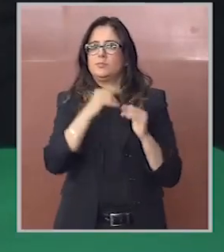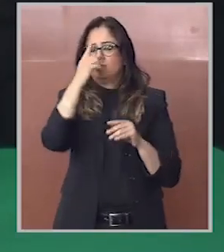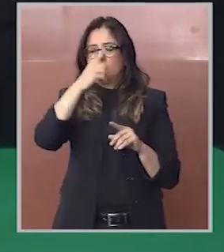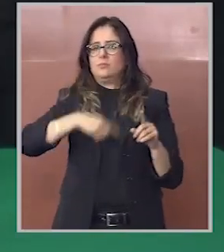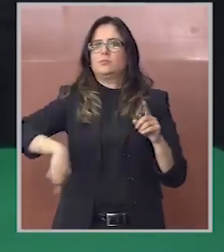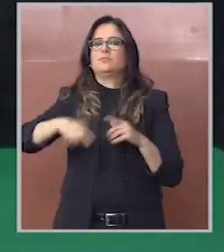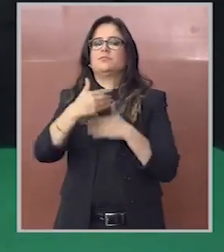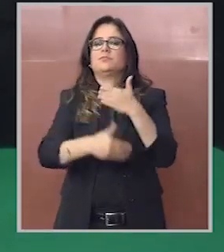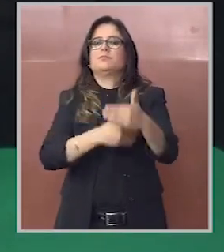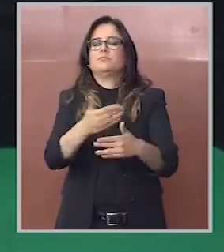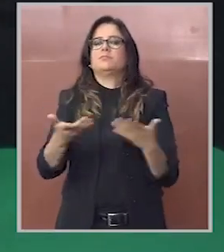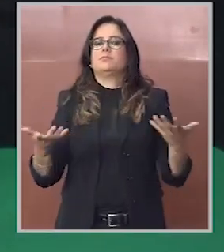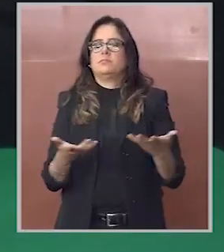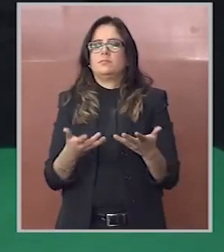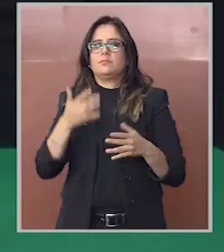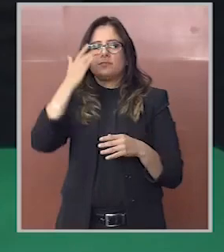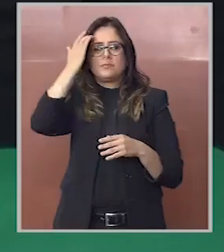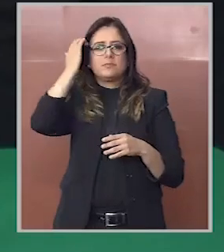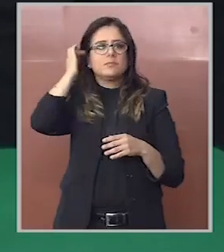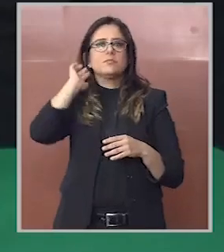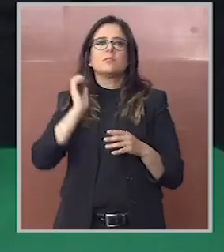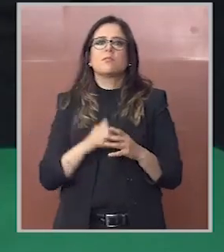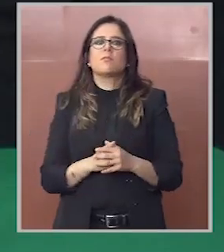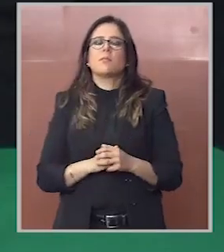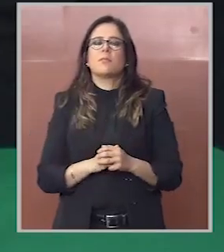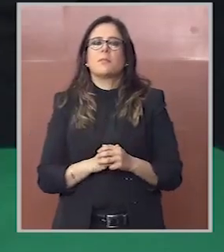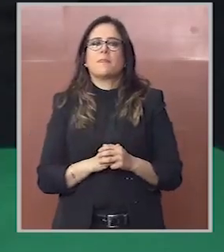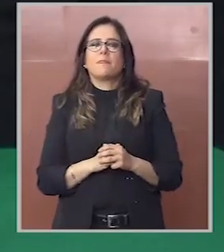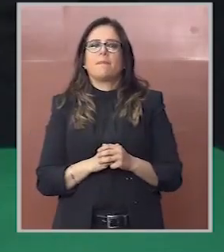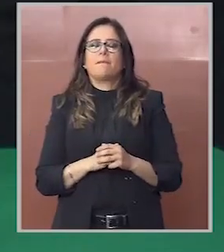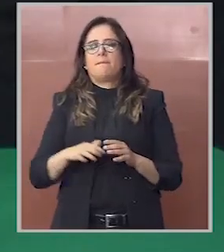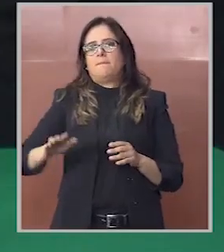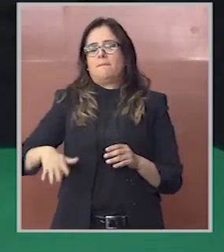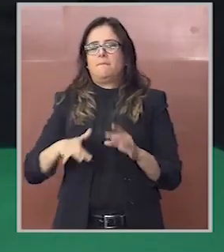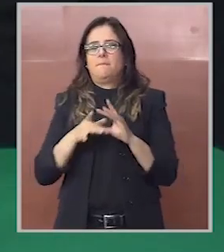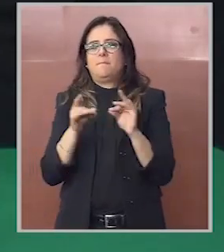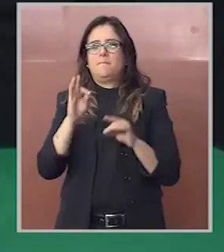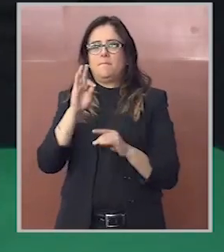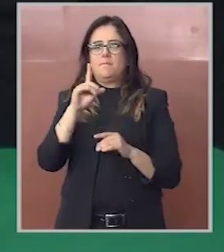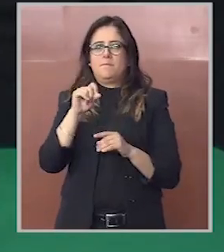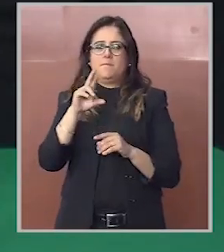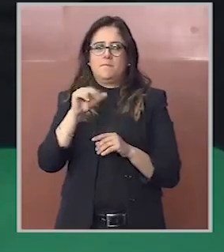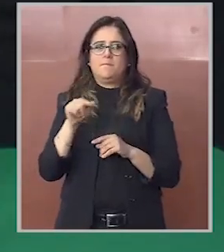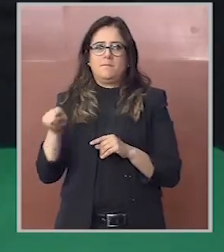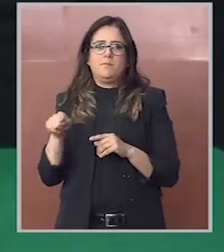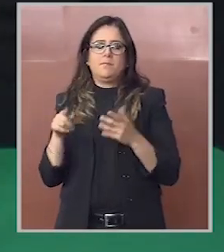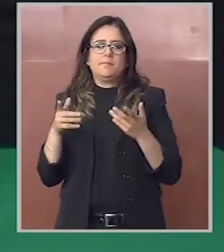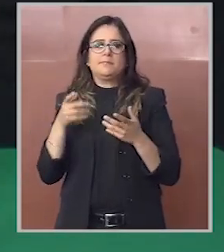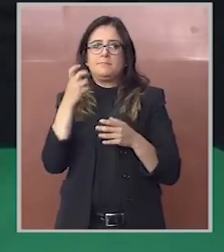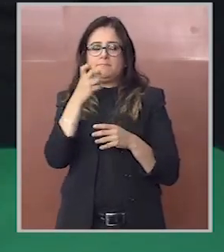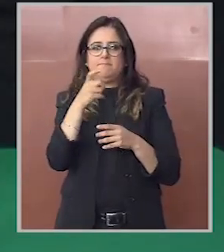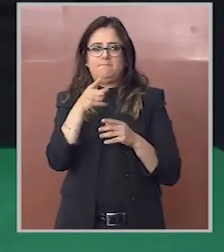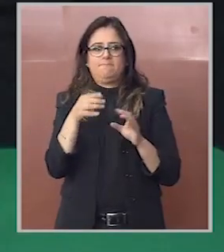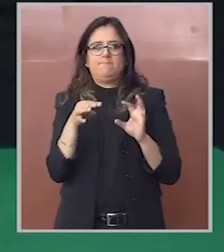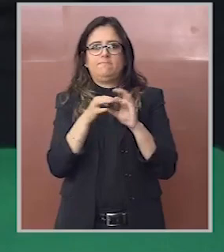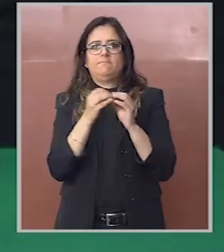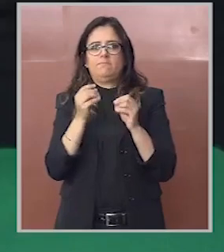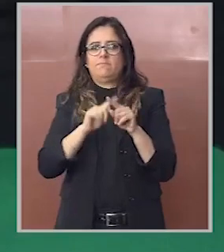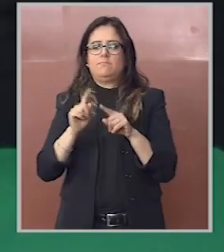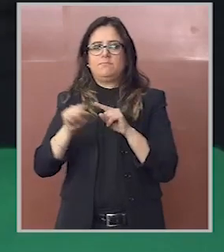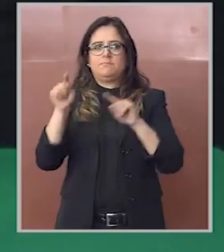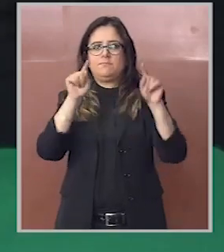contaba flora y Y eso coincide con varios países que los casos más recurrentes ante la